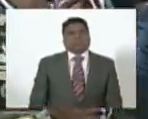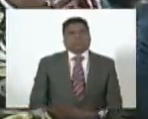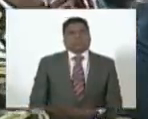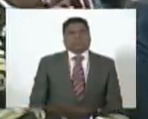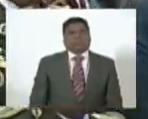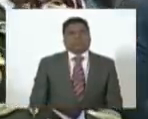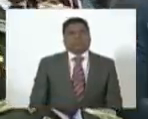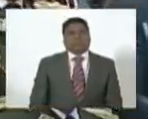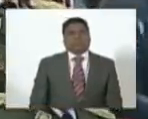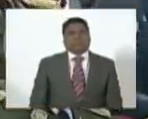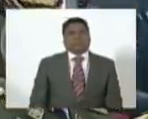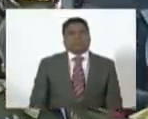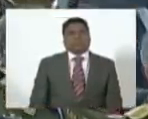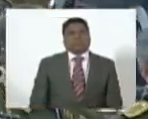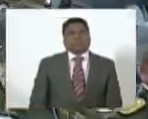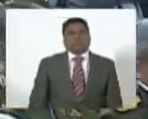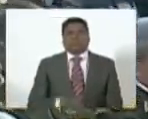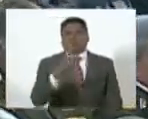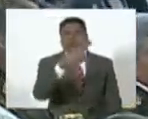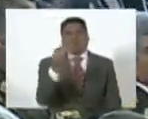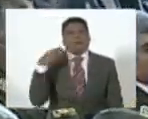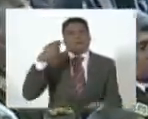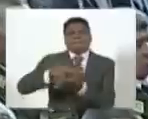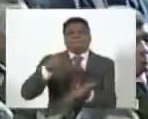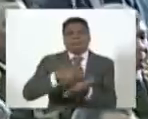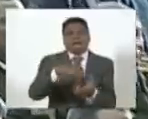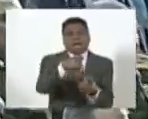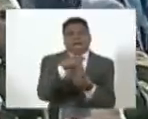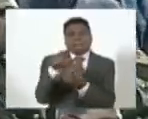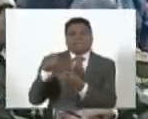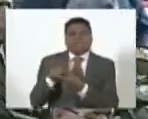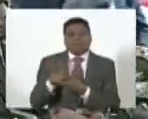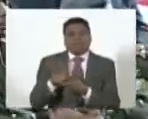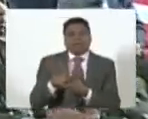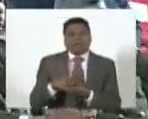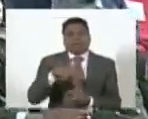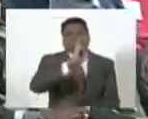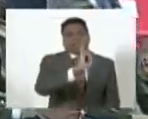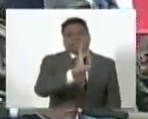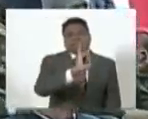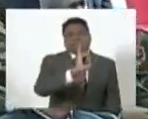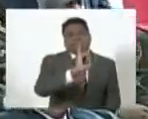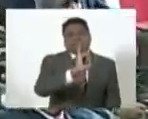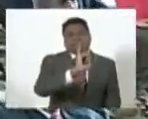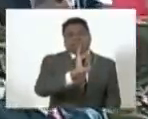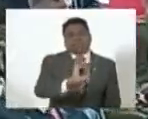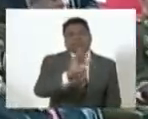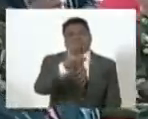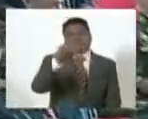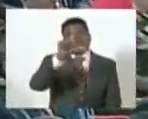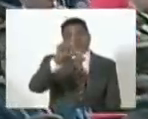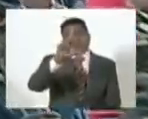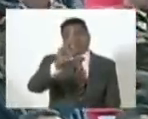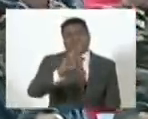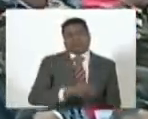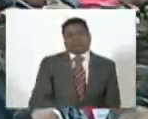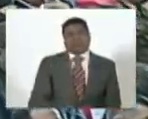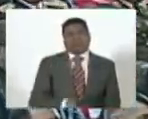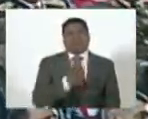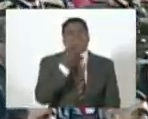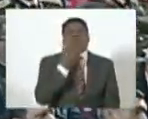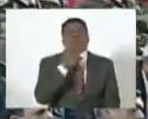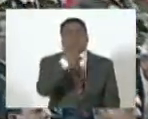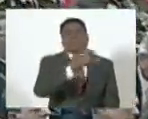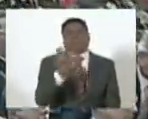exceptuar del pago del impuesto sobre la renta a las personas físicas con ingreso